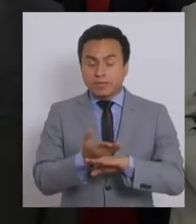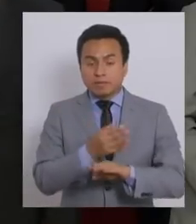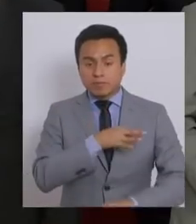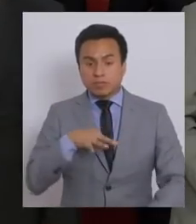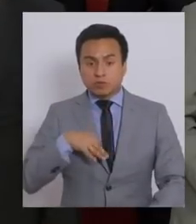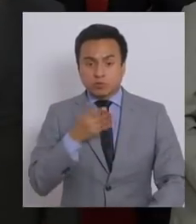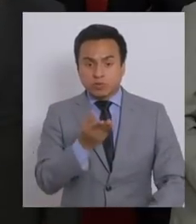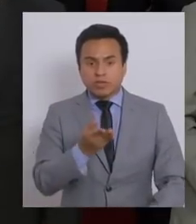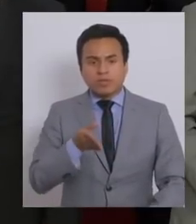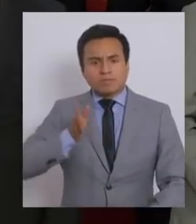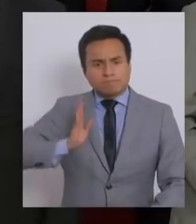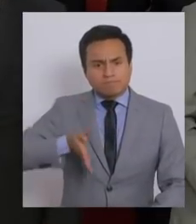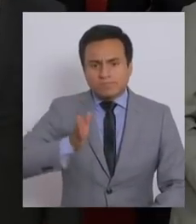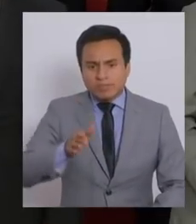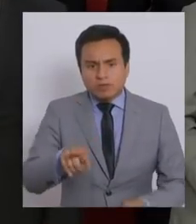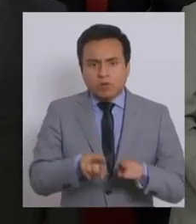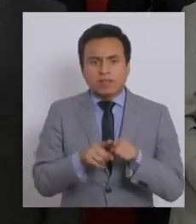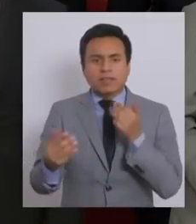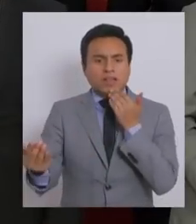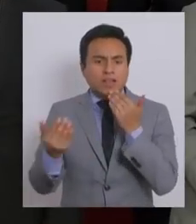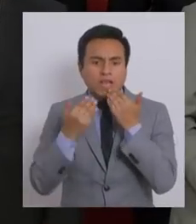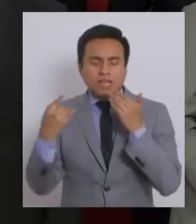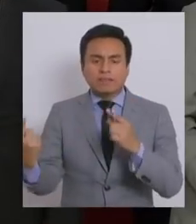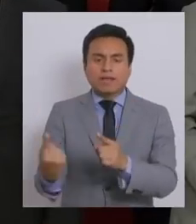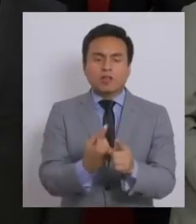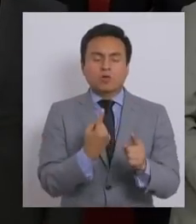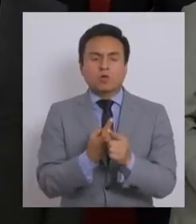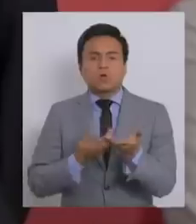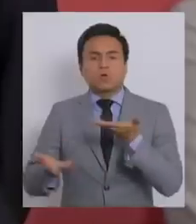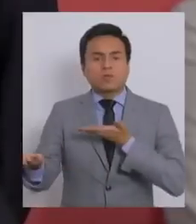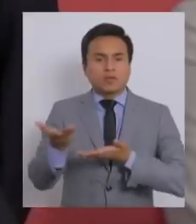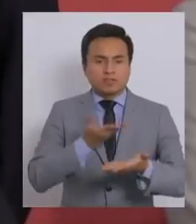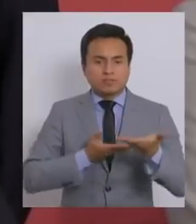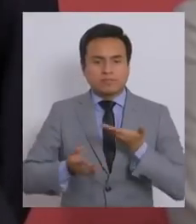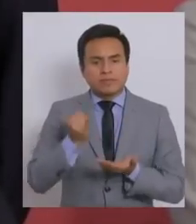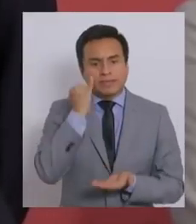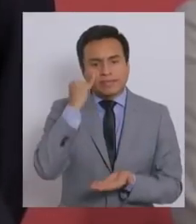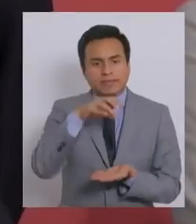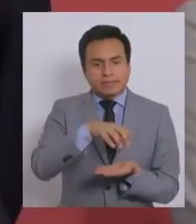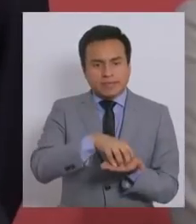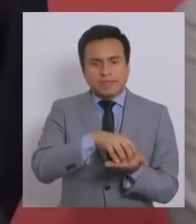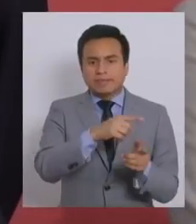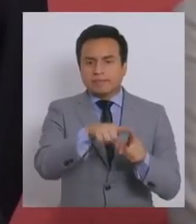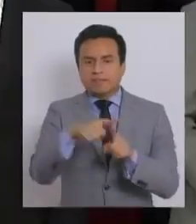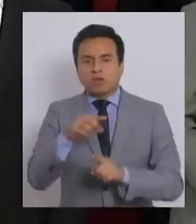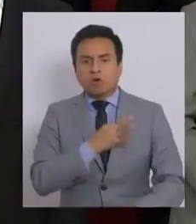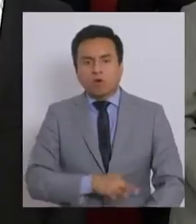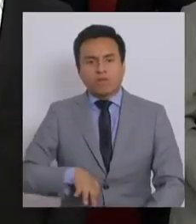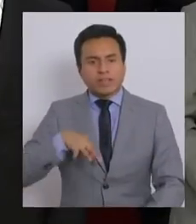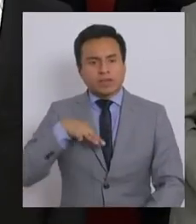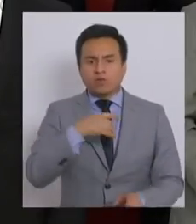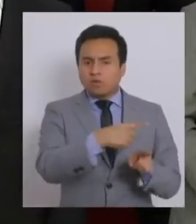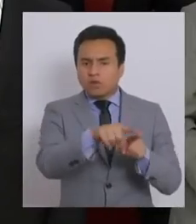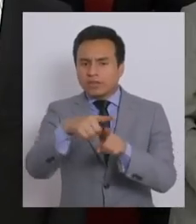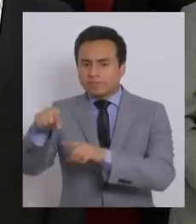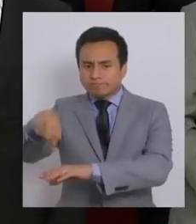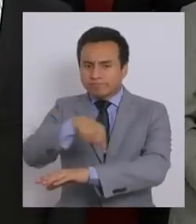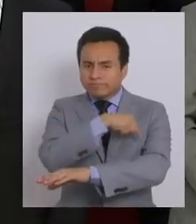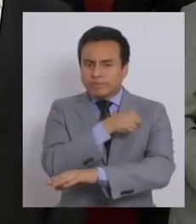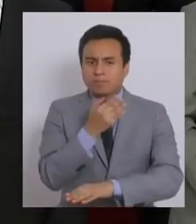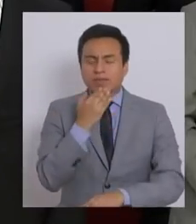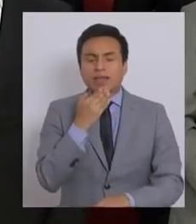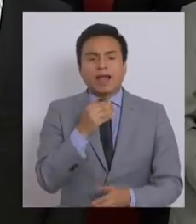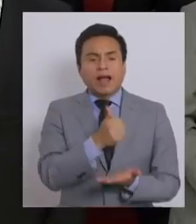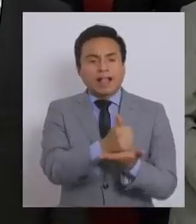mantener permanentemente un diálogo y colaboración con los intendentes, con los gobernadores y especialmente con